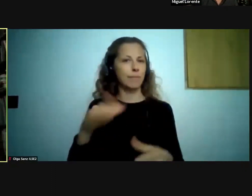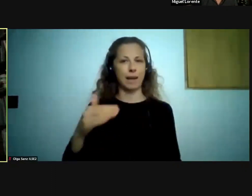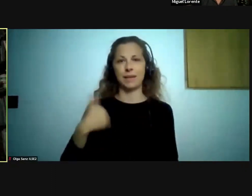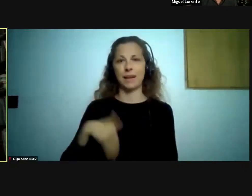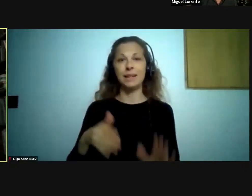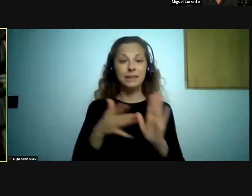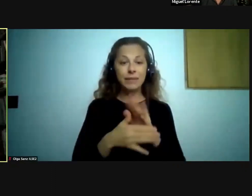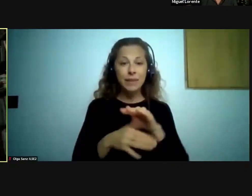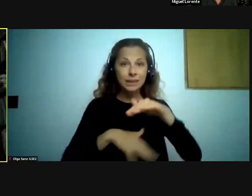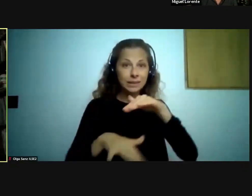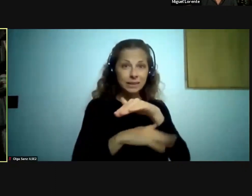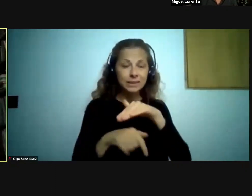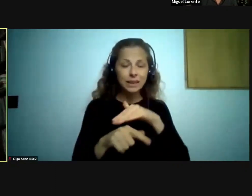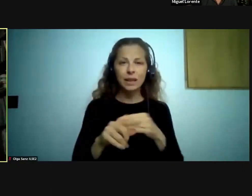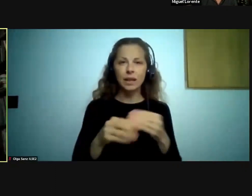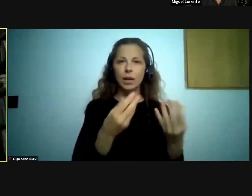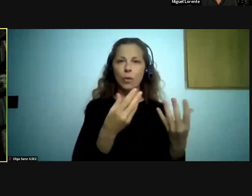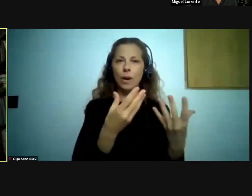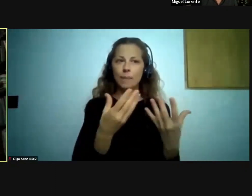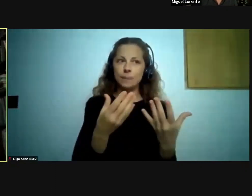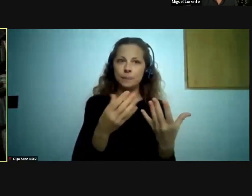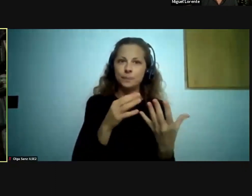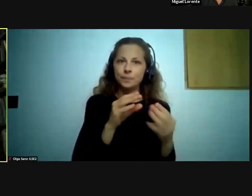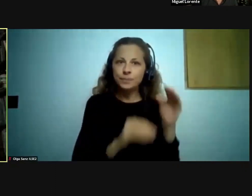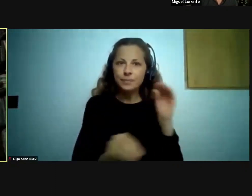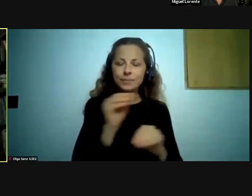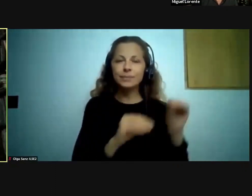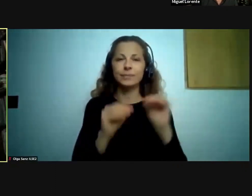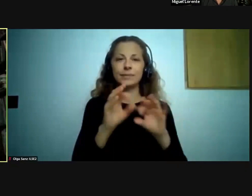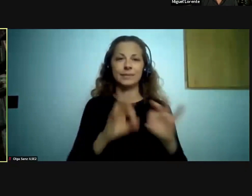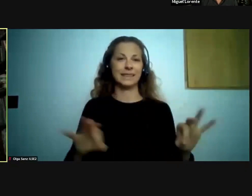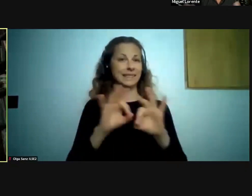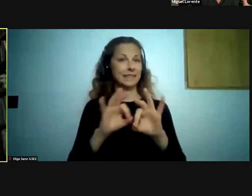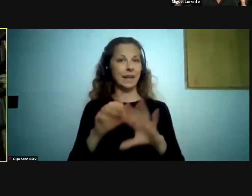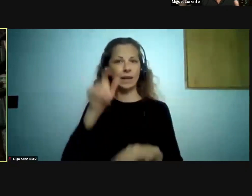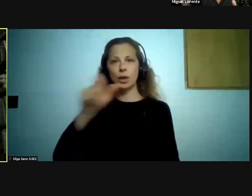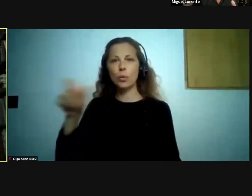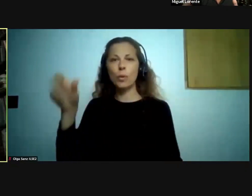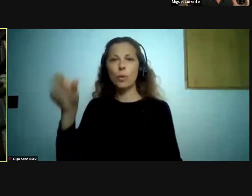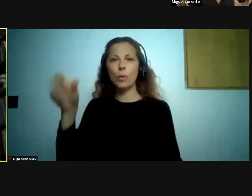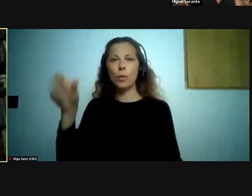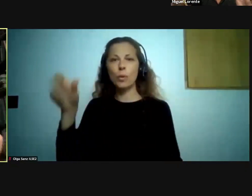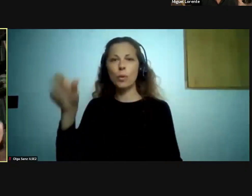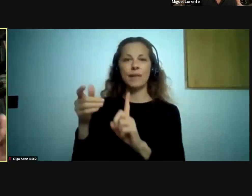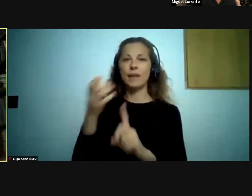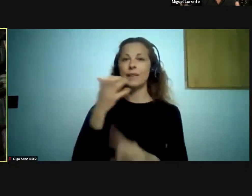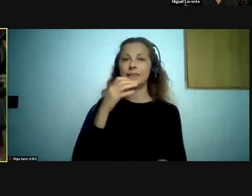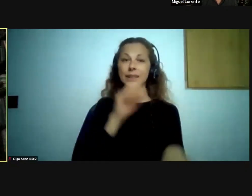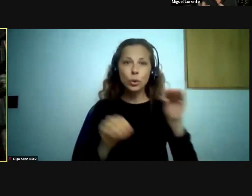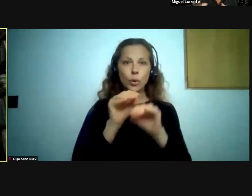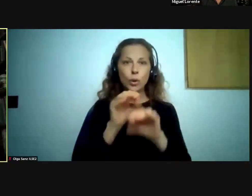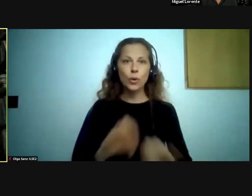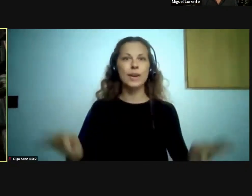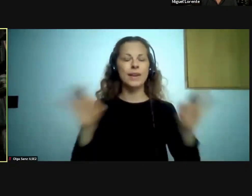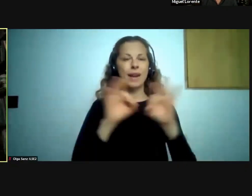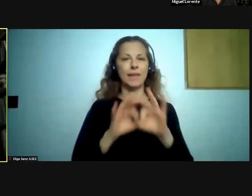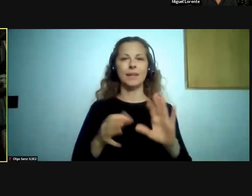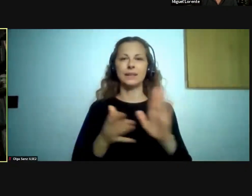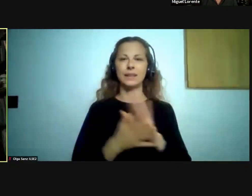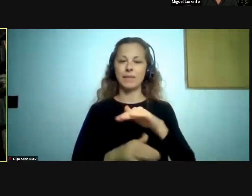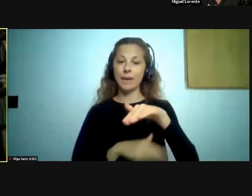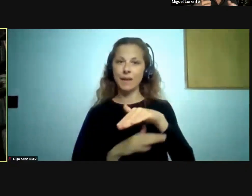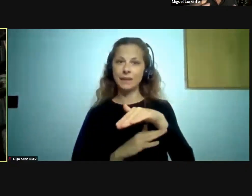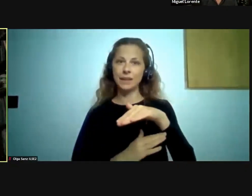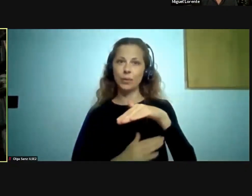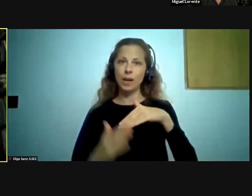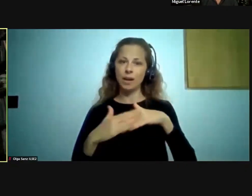de convivir con la violencia contra las mujeres como elemento estructural y esencial, nada puede mantenerse ni consolidarse como